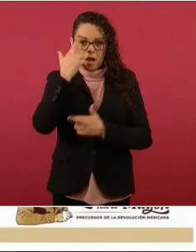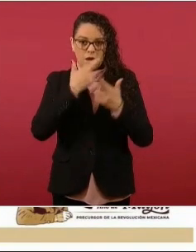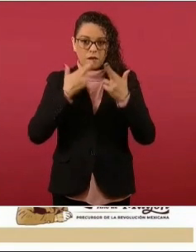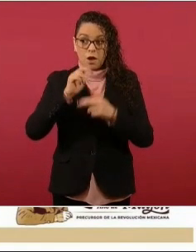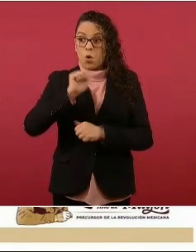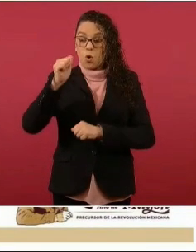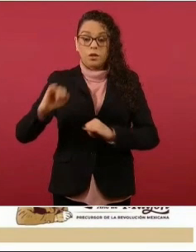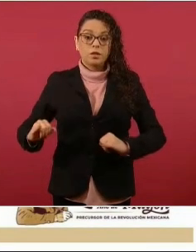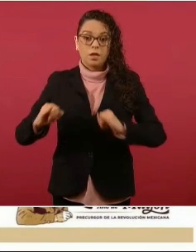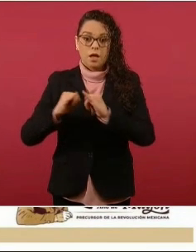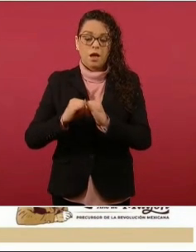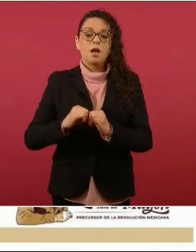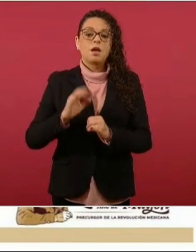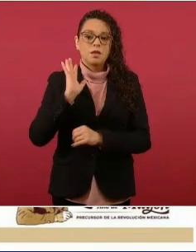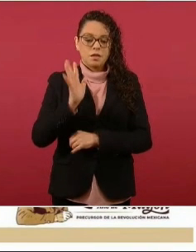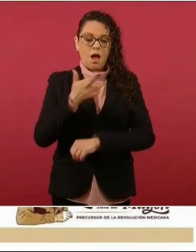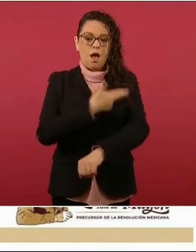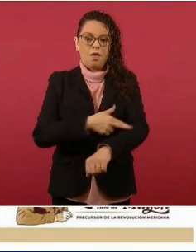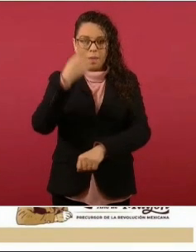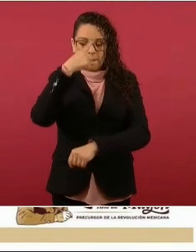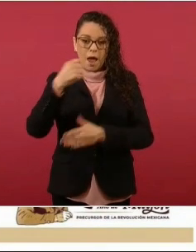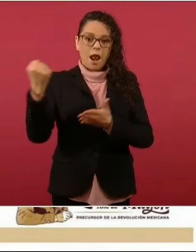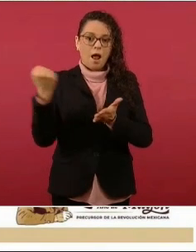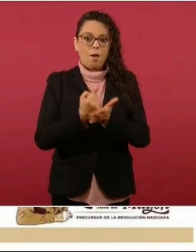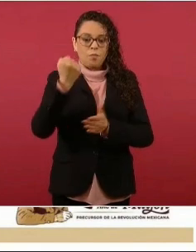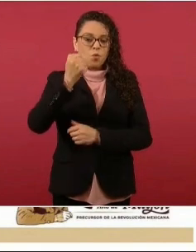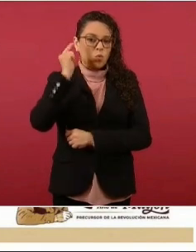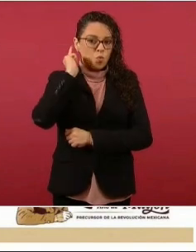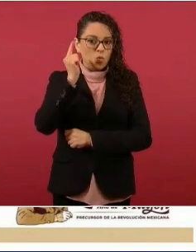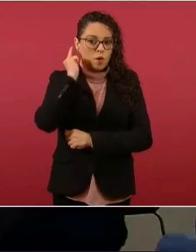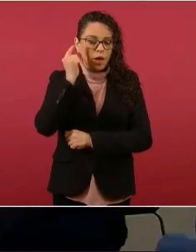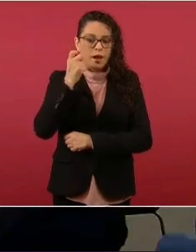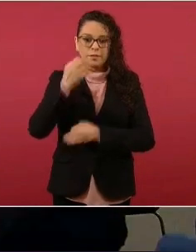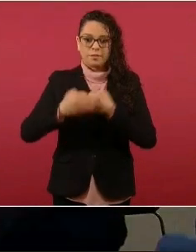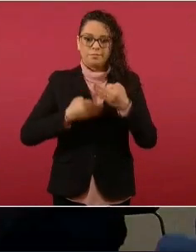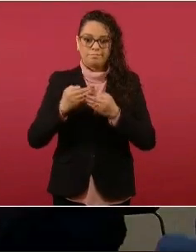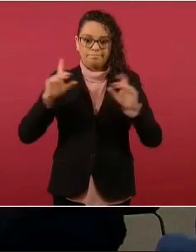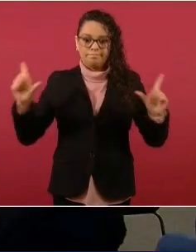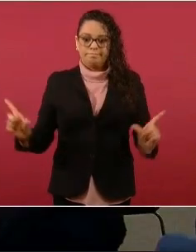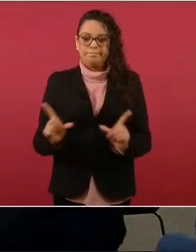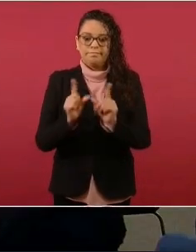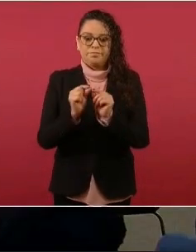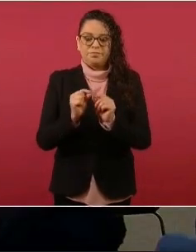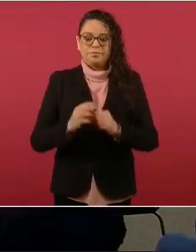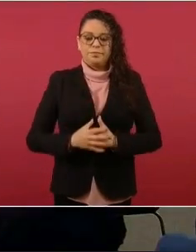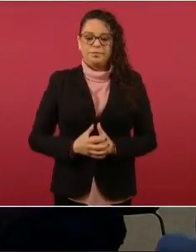instituciones, de darse el caso, en aprobación. Y eso es cuanto. Muchas gracias.